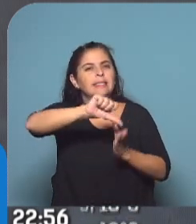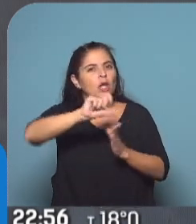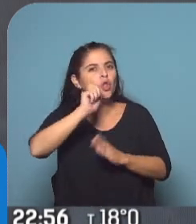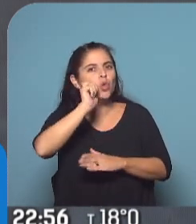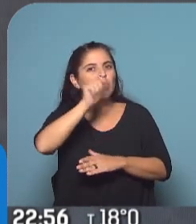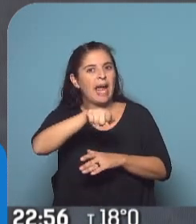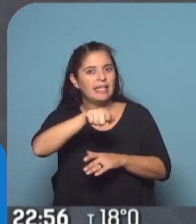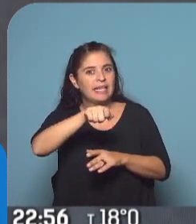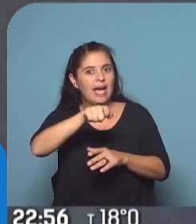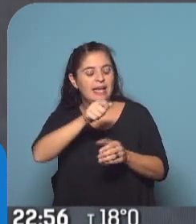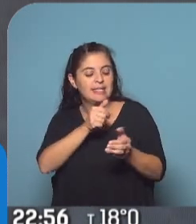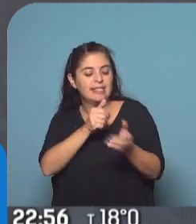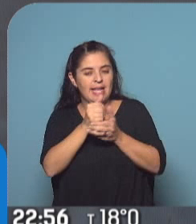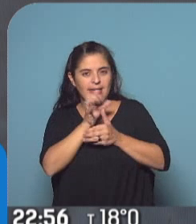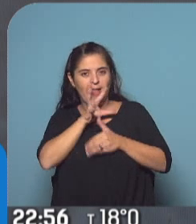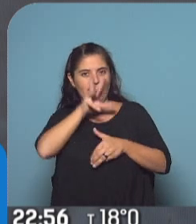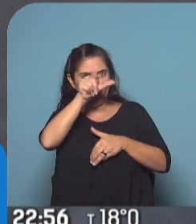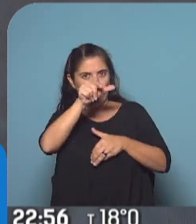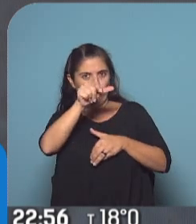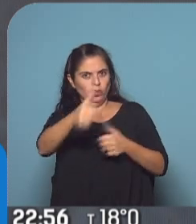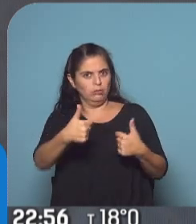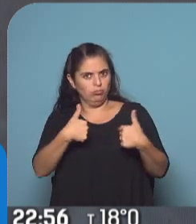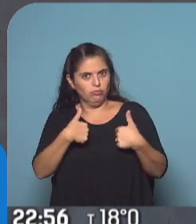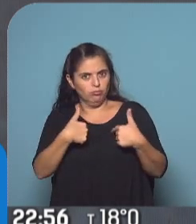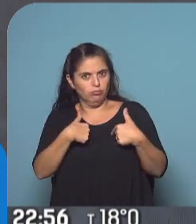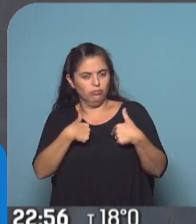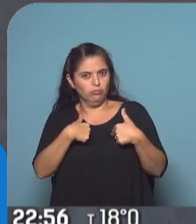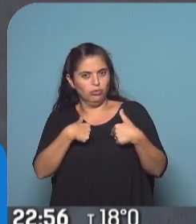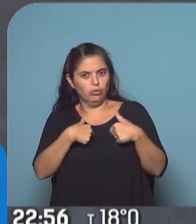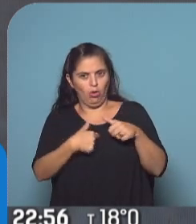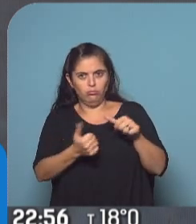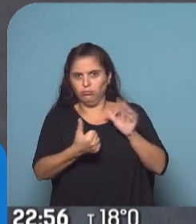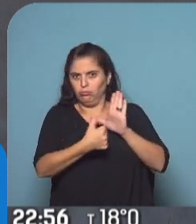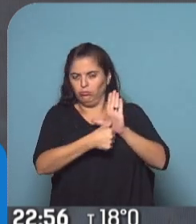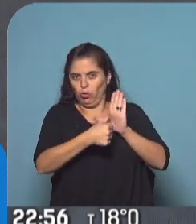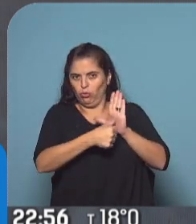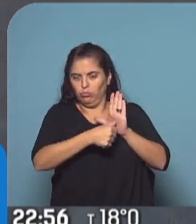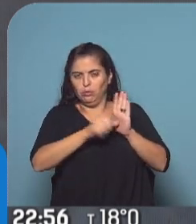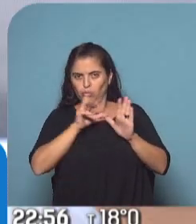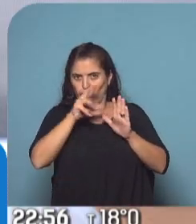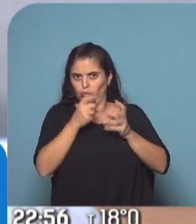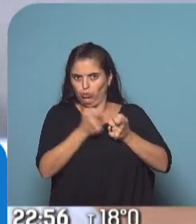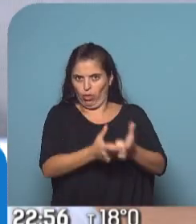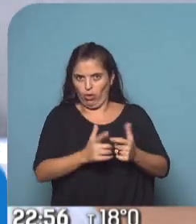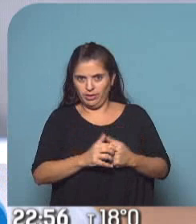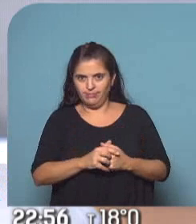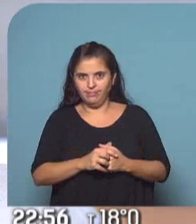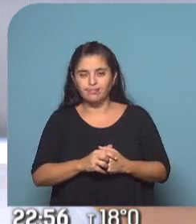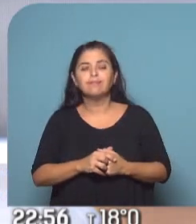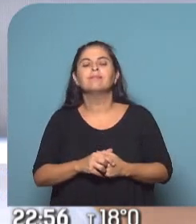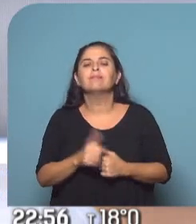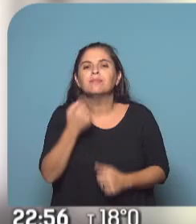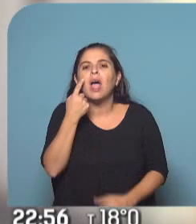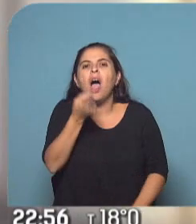guerra larvada entre Ucrania y Rusia se puede intensificar a partir de la asunción del nuevo presidente. Tenemos testimonios, los